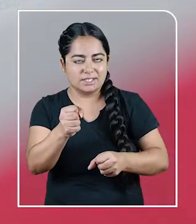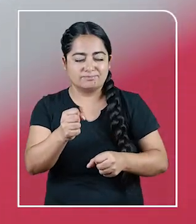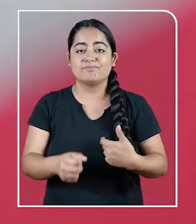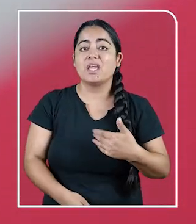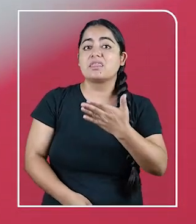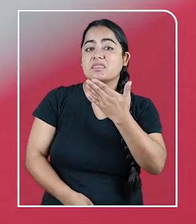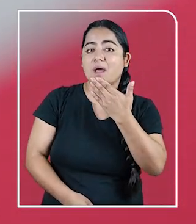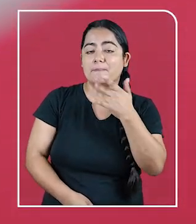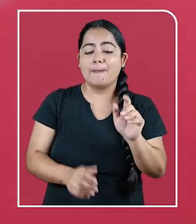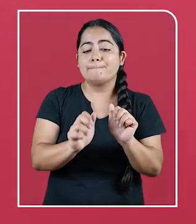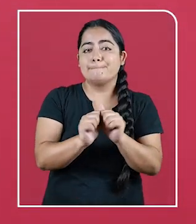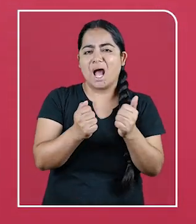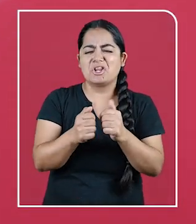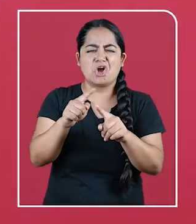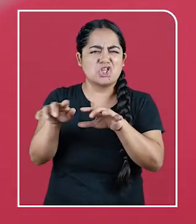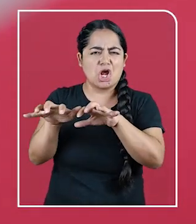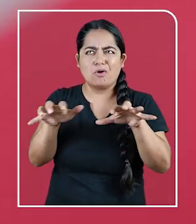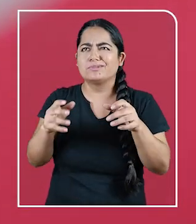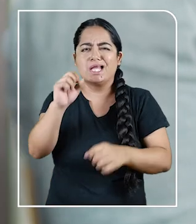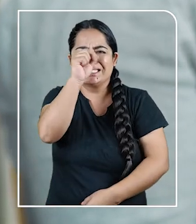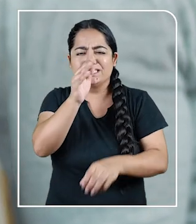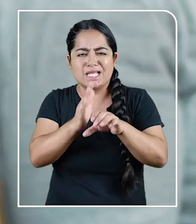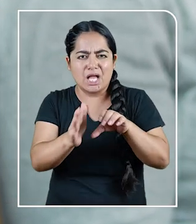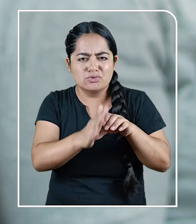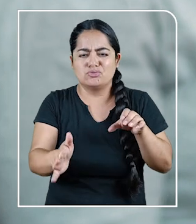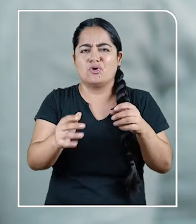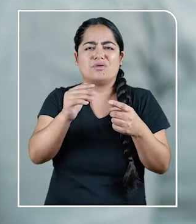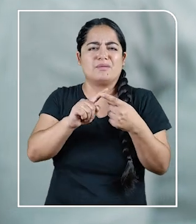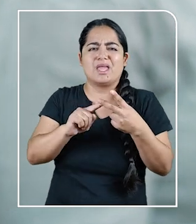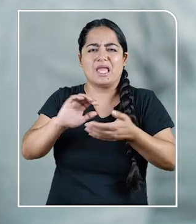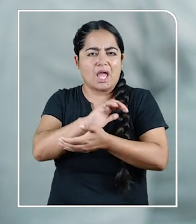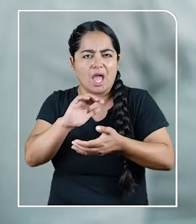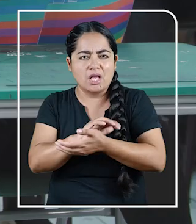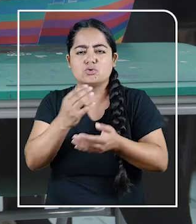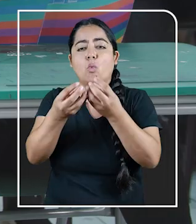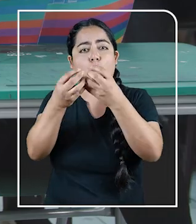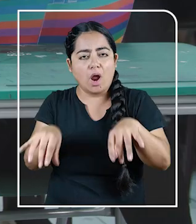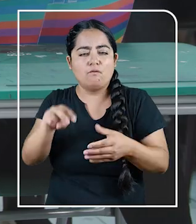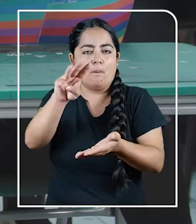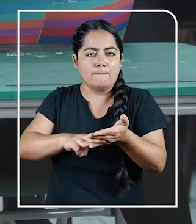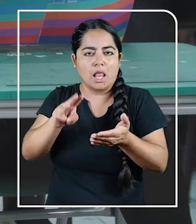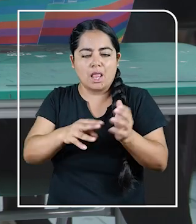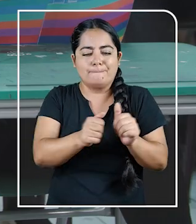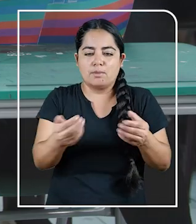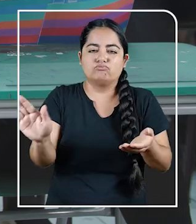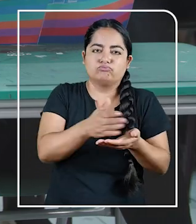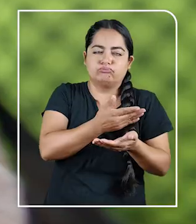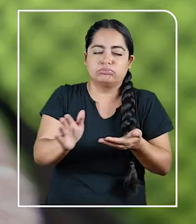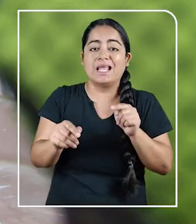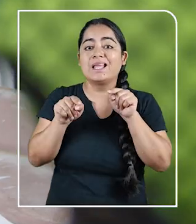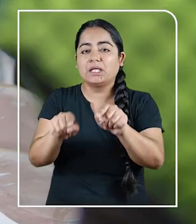y arroz para poner en el pan, como jamón, queso, huevos o